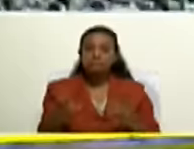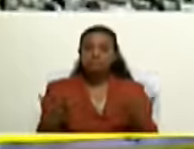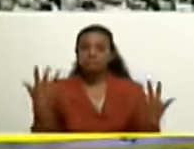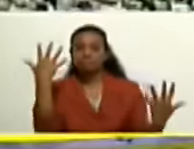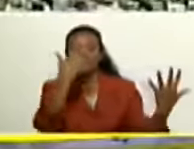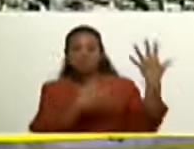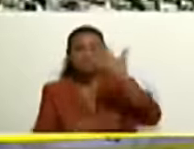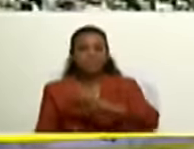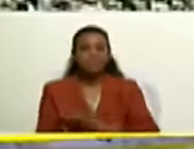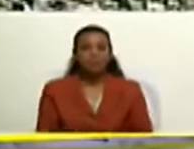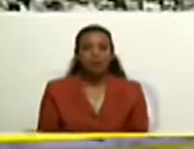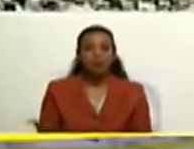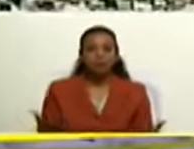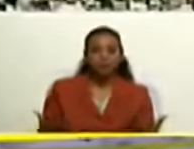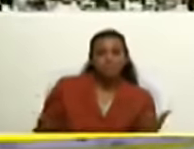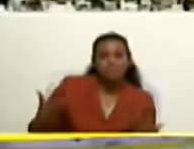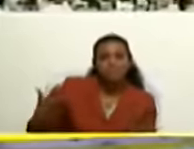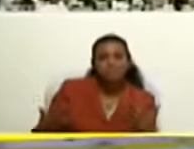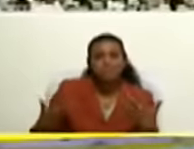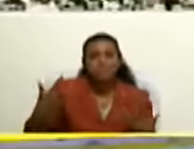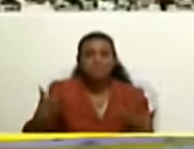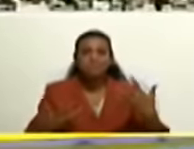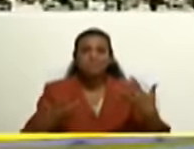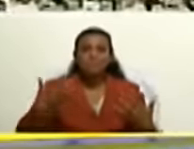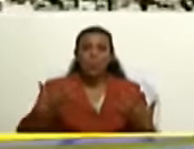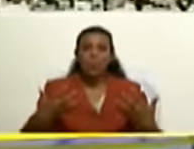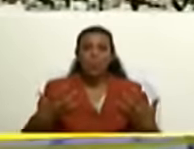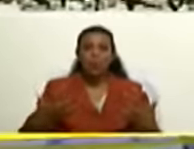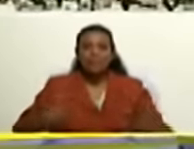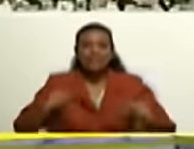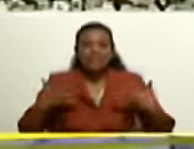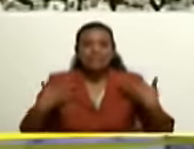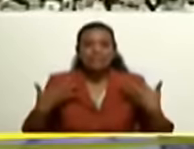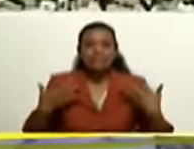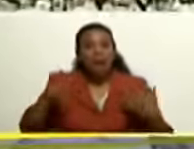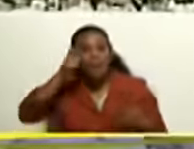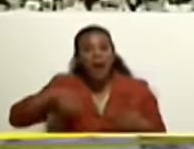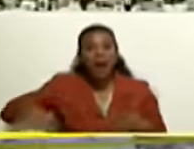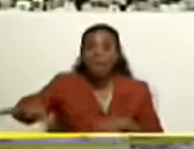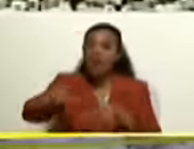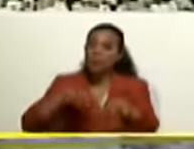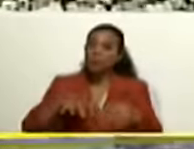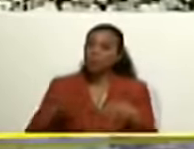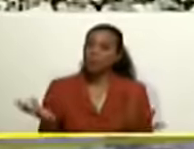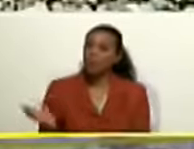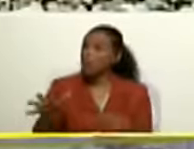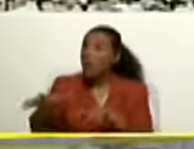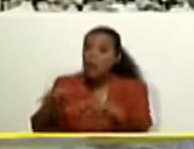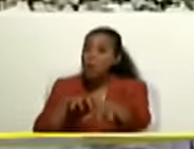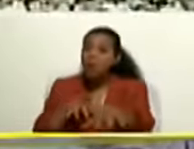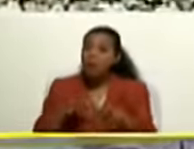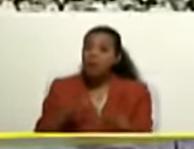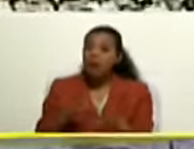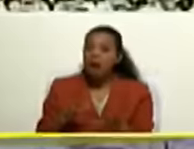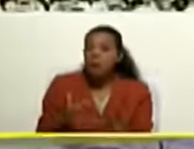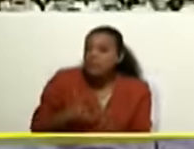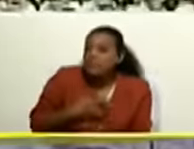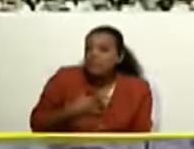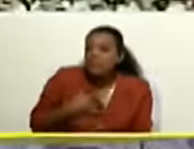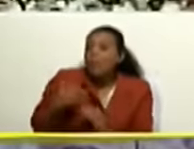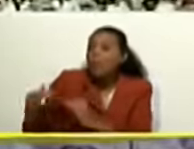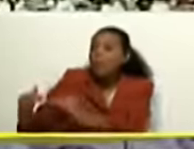el inmenso entusiasmo de, iba a decir de las grandes mayorías, pero no ha sido mayoría, ha sido un